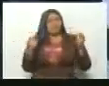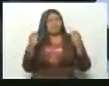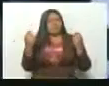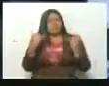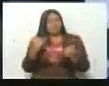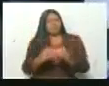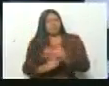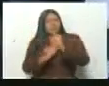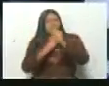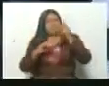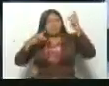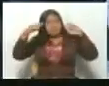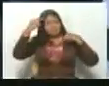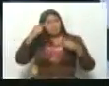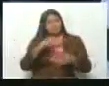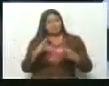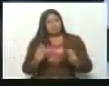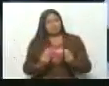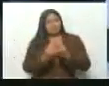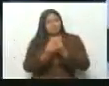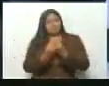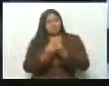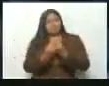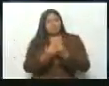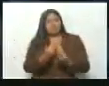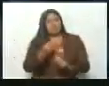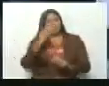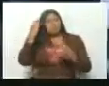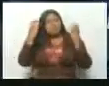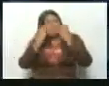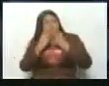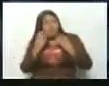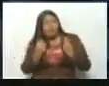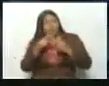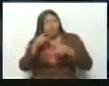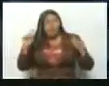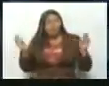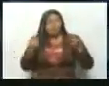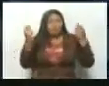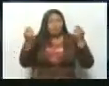por el comandante Chávez, conjuntamente con Fidel Castro, y hoy con este